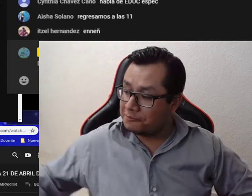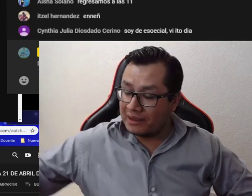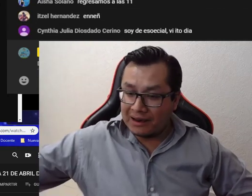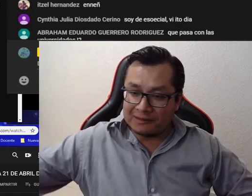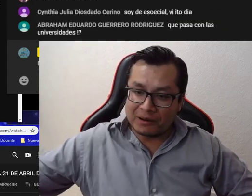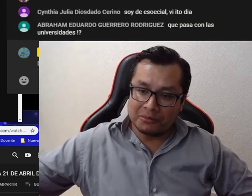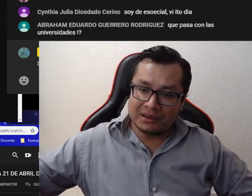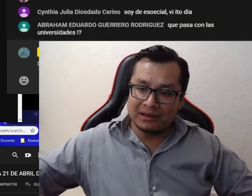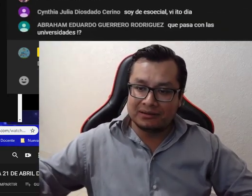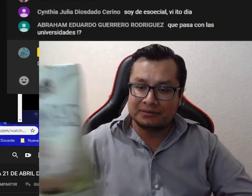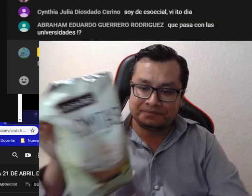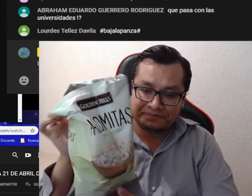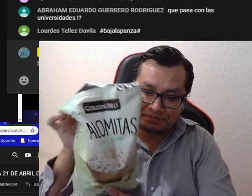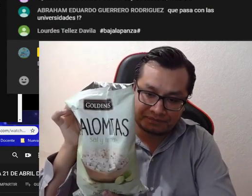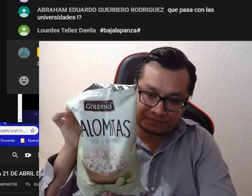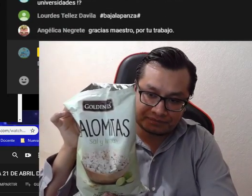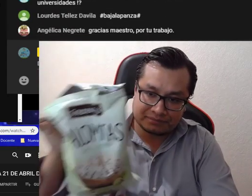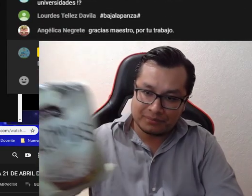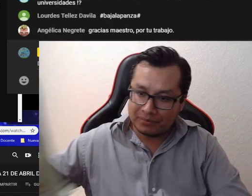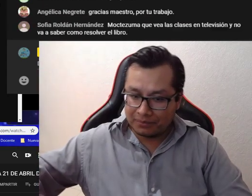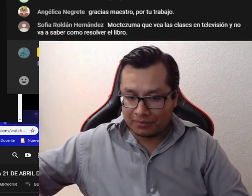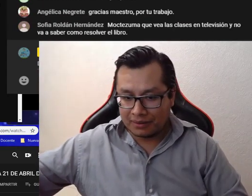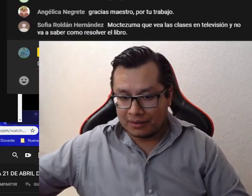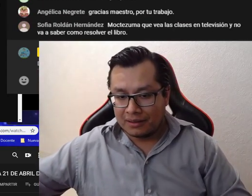Se despiden las palomitas.